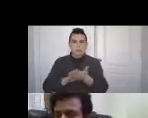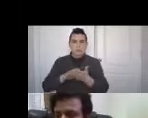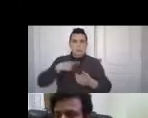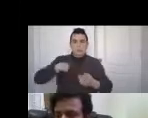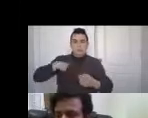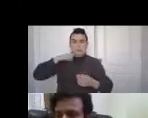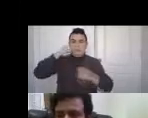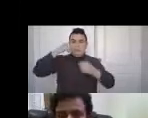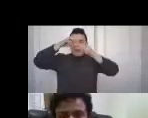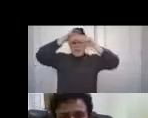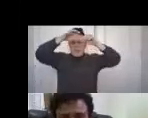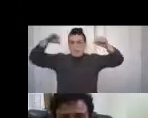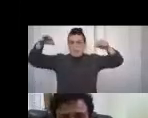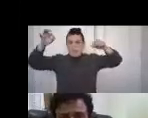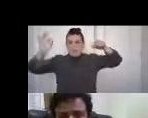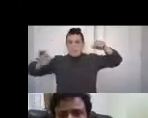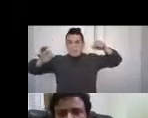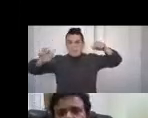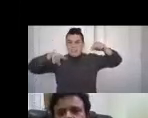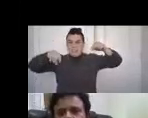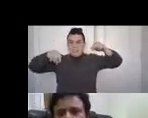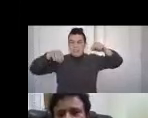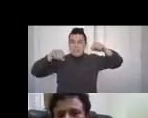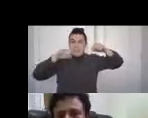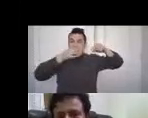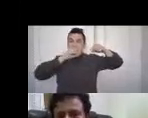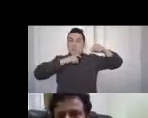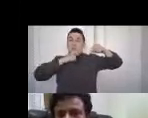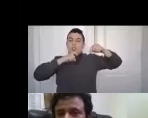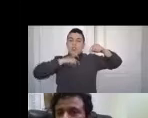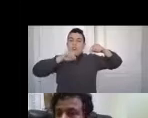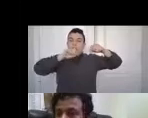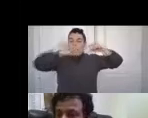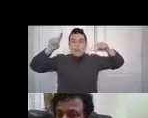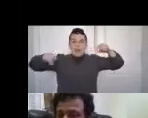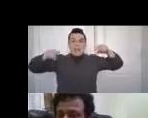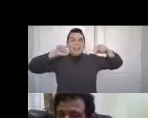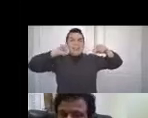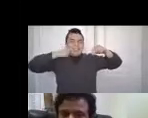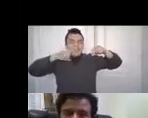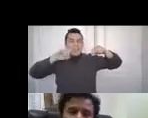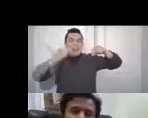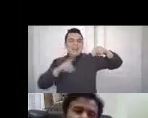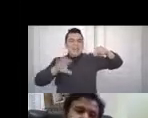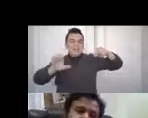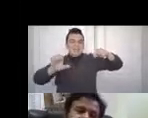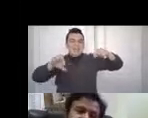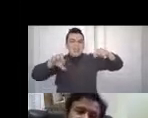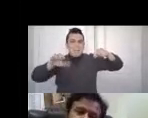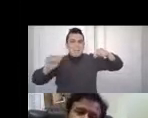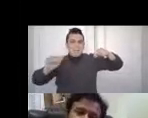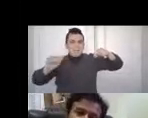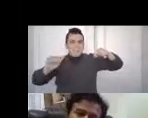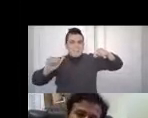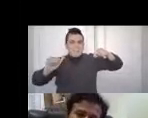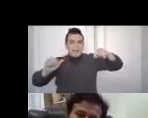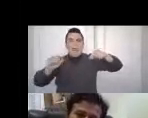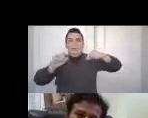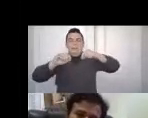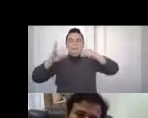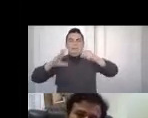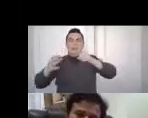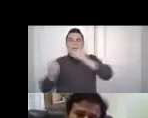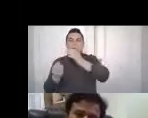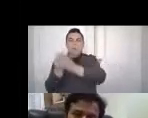cepa. Acá son todas variantes de esta cepa original que es SARS-CoV-2. ¿Ya? Entonces tenemos esta